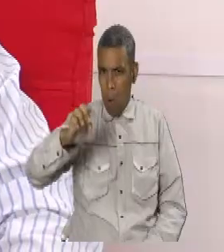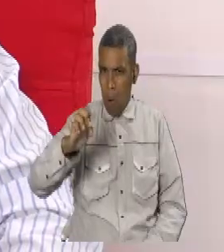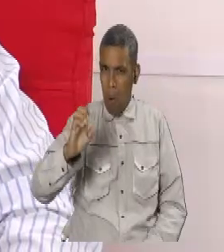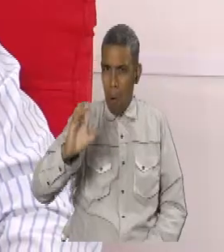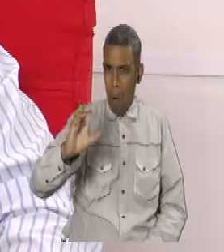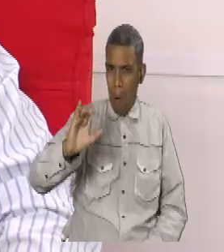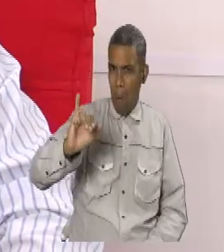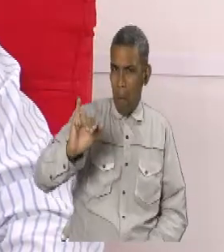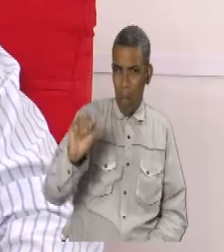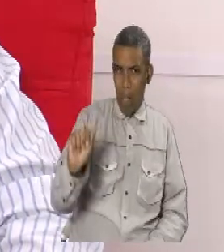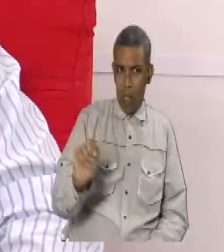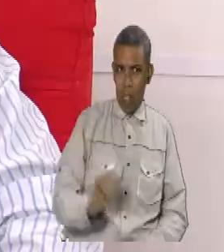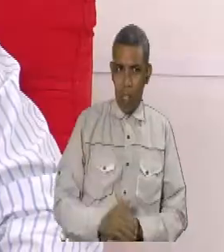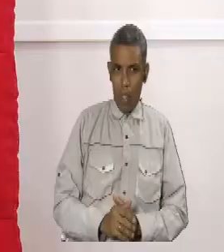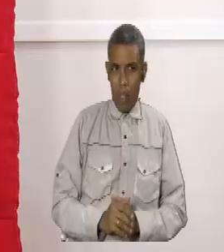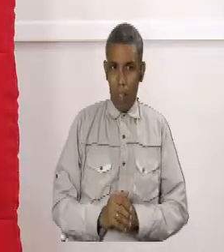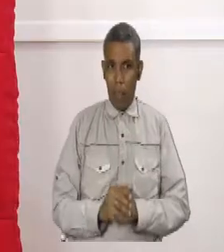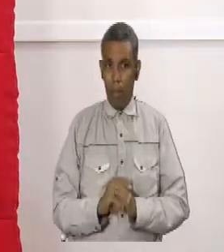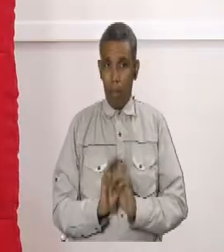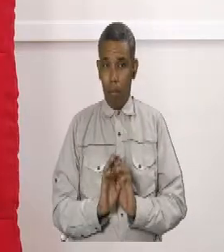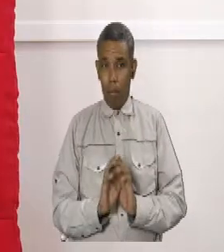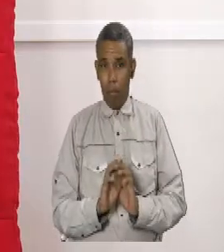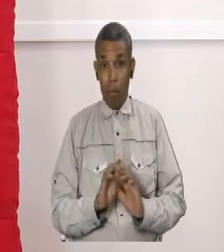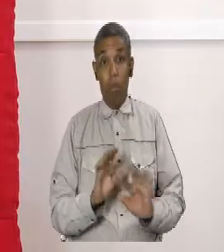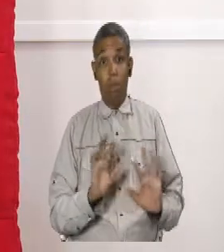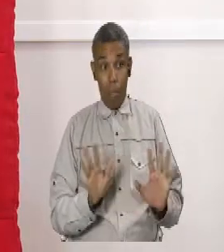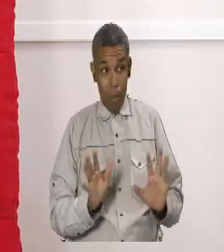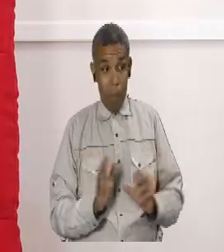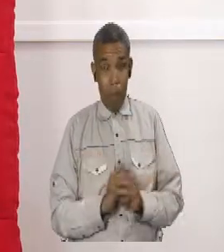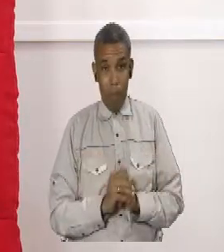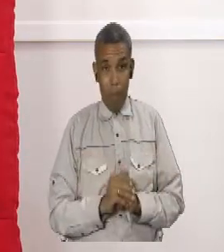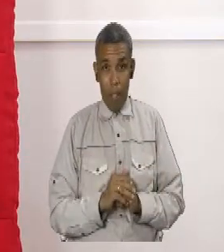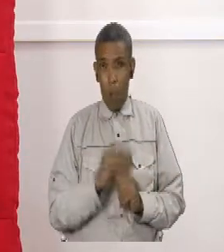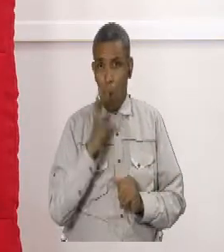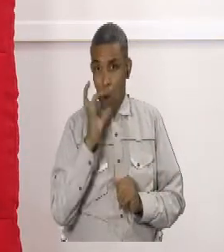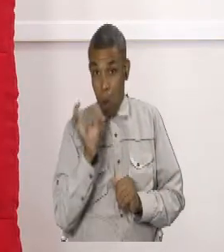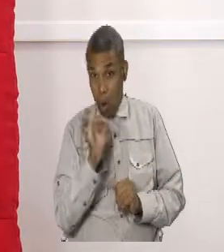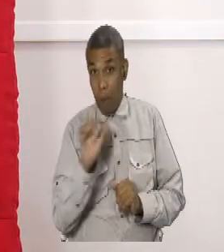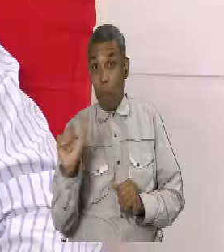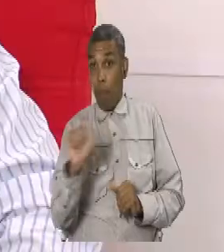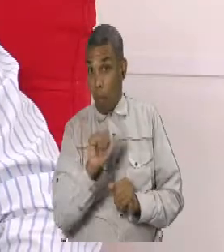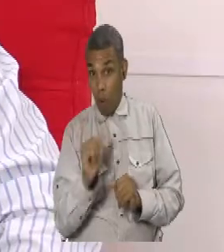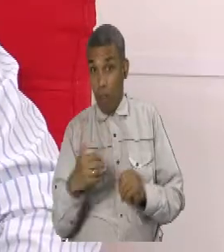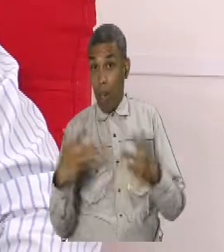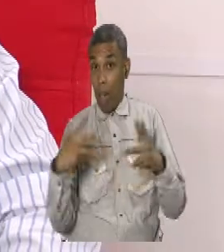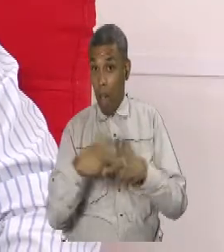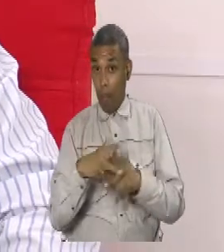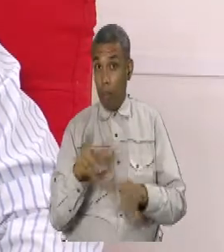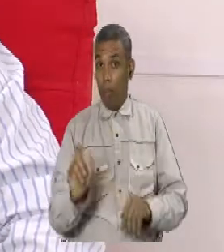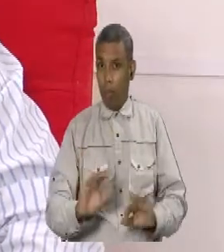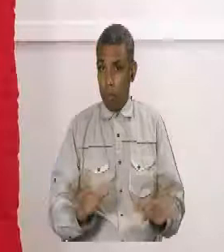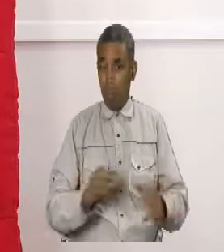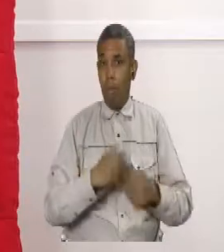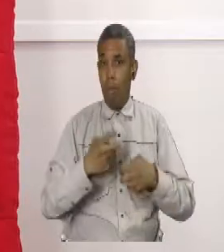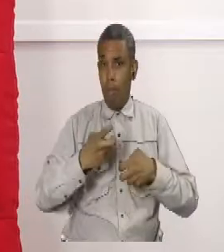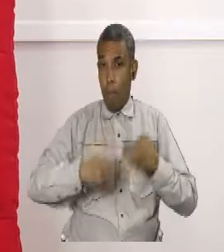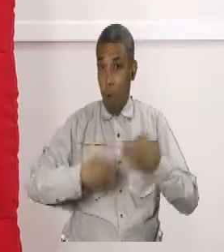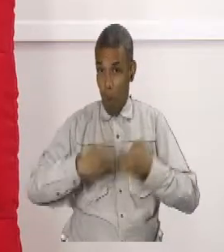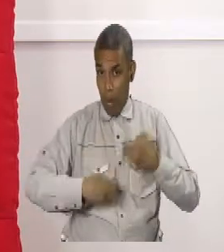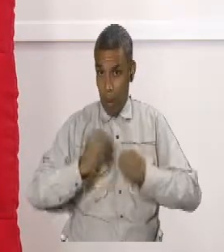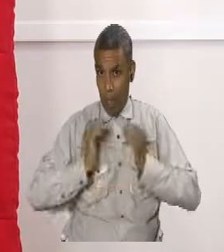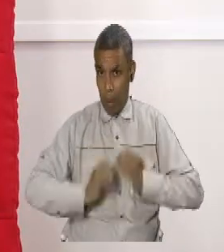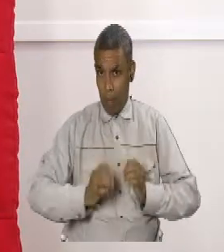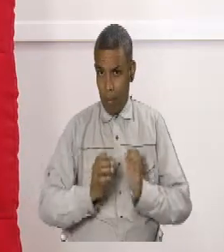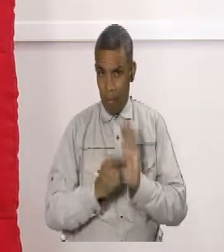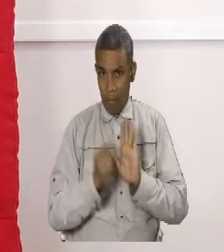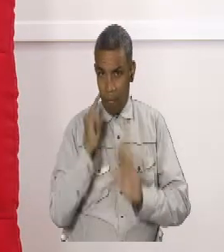sufre. Que trastorna no solamente a los hombres, sino también a las mujeres, ¿verdad? Sí, bueno. Las trasnocha y los trastorna. Sí, señor. Vamos entonces a la nota tema del día y